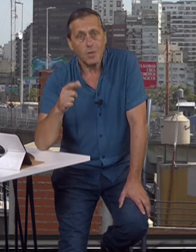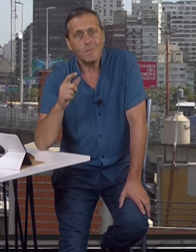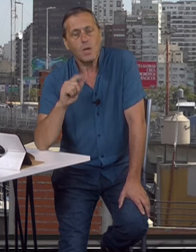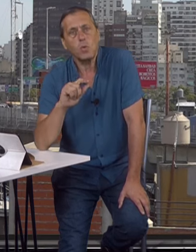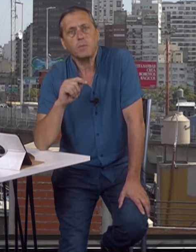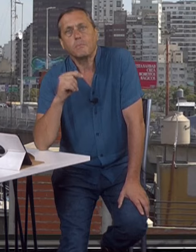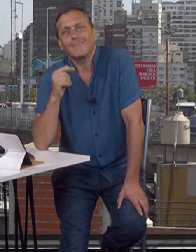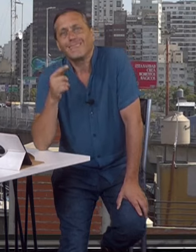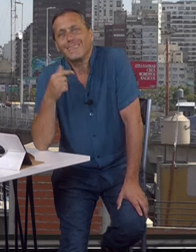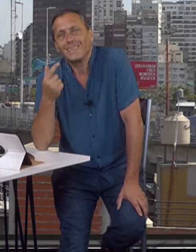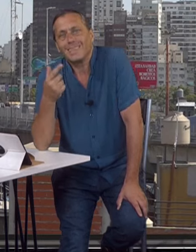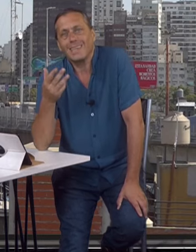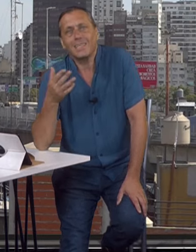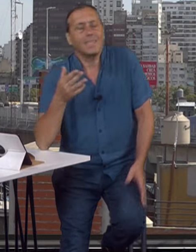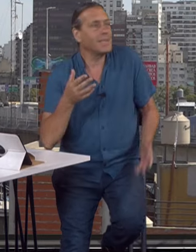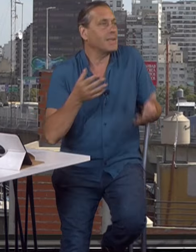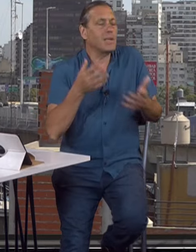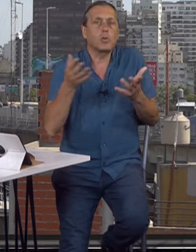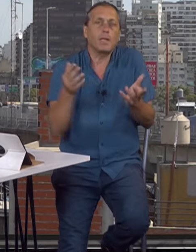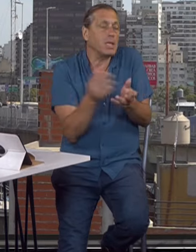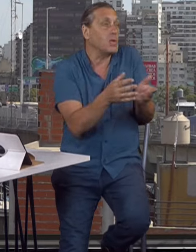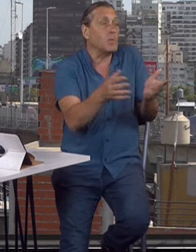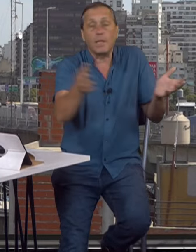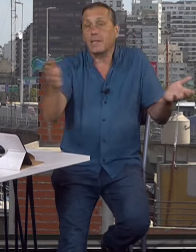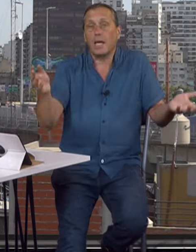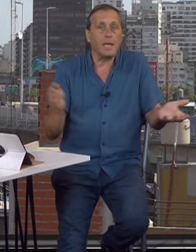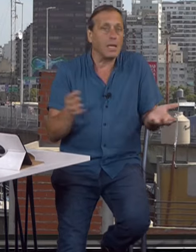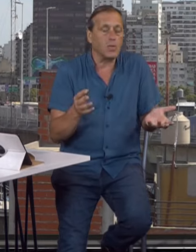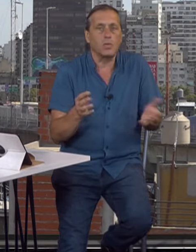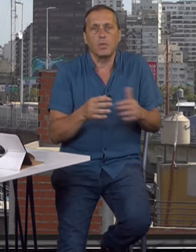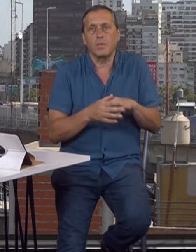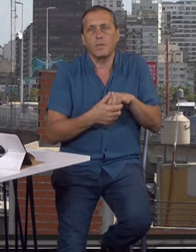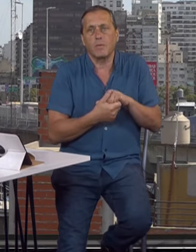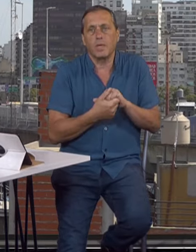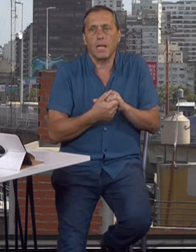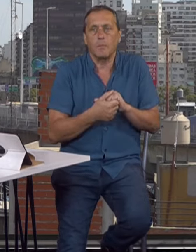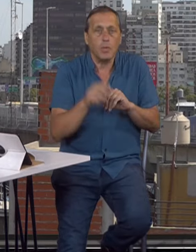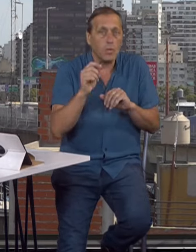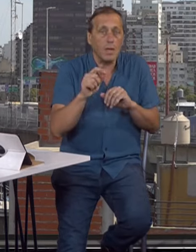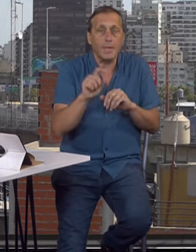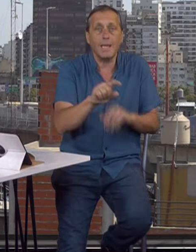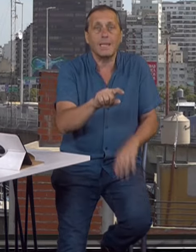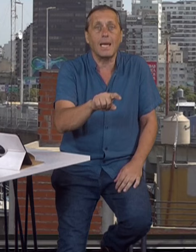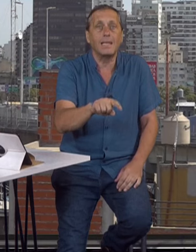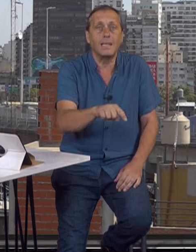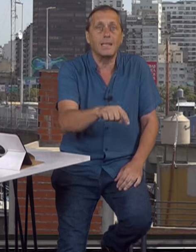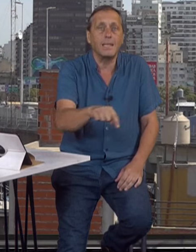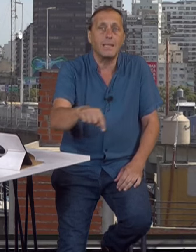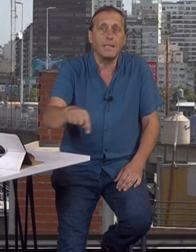¿eh? Bueno, Majul se hace el sorprendido y plantea eso, ¿no?, en términos generales. Pero la verdad